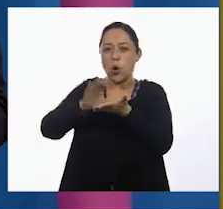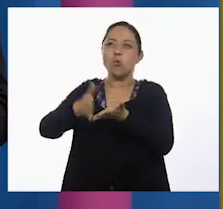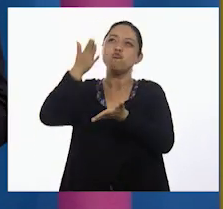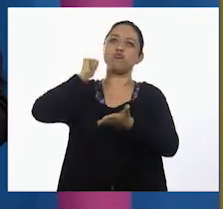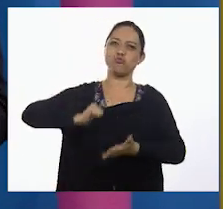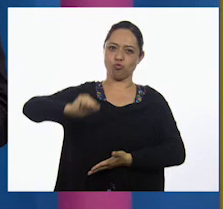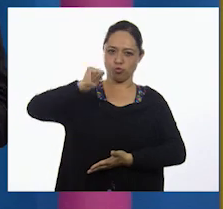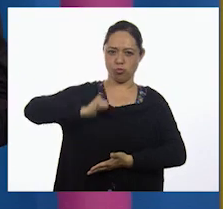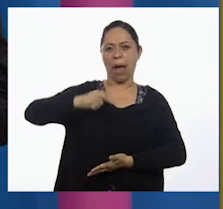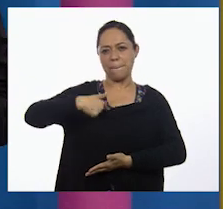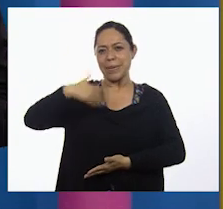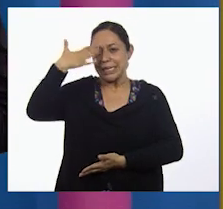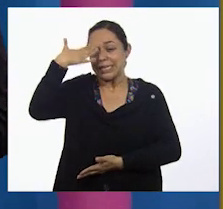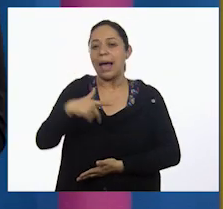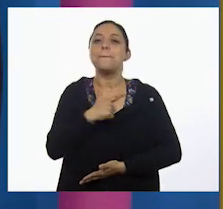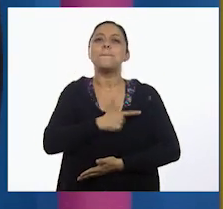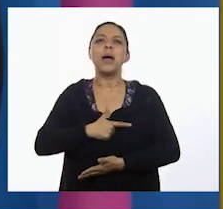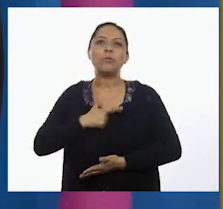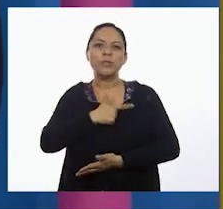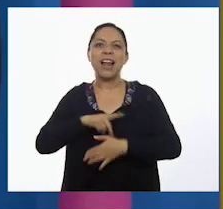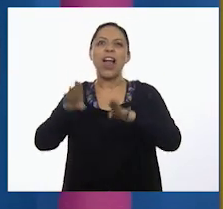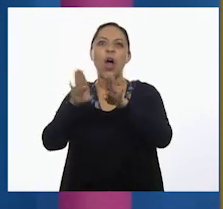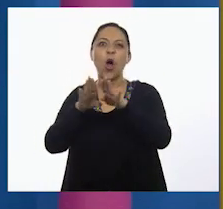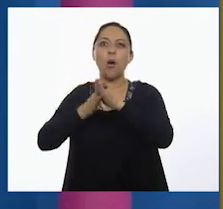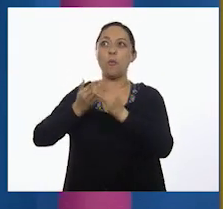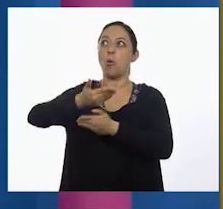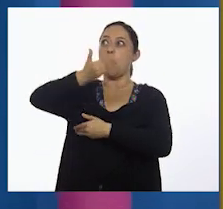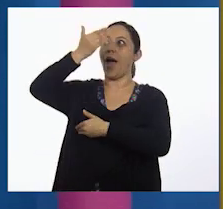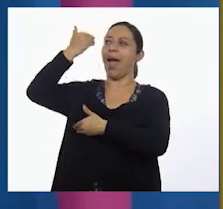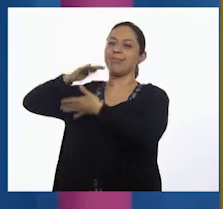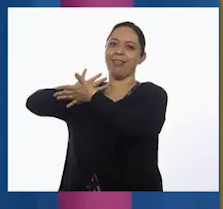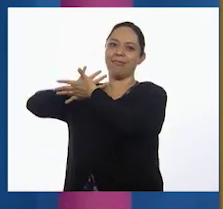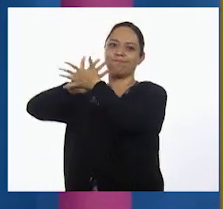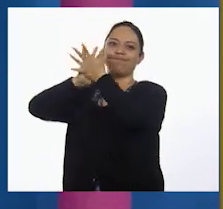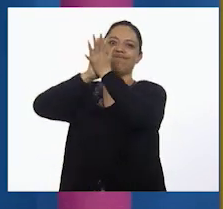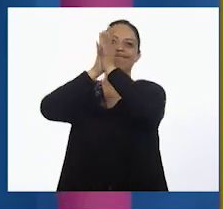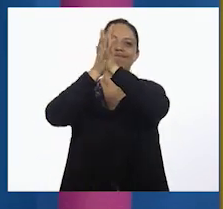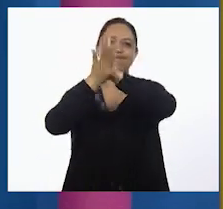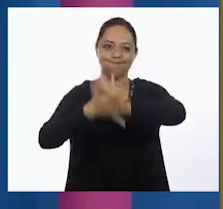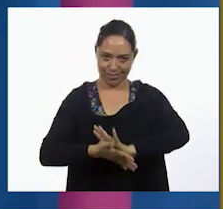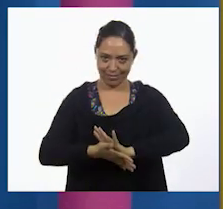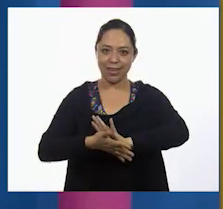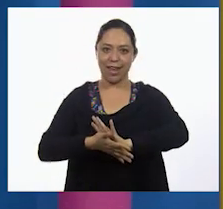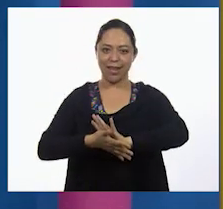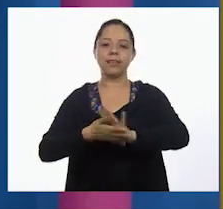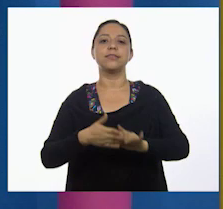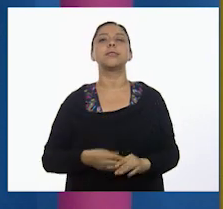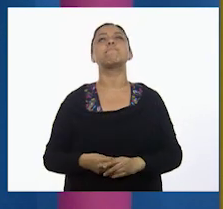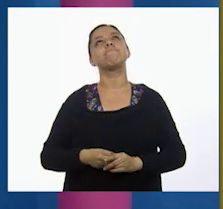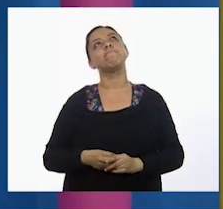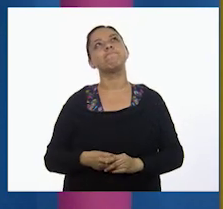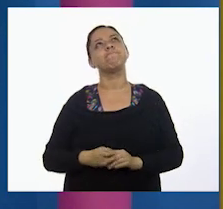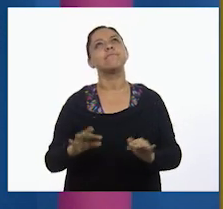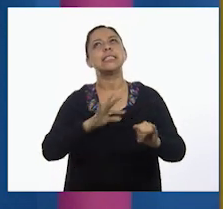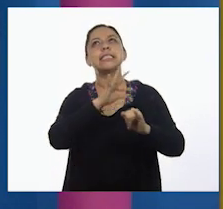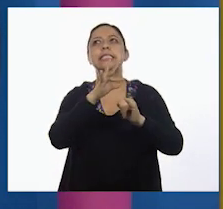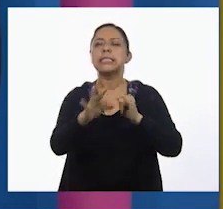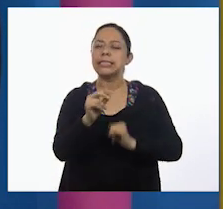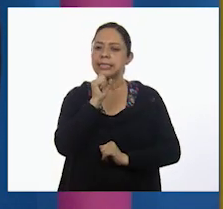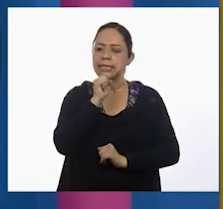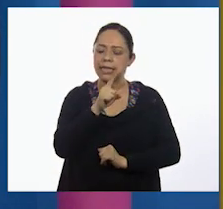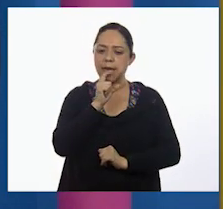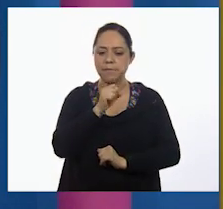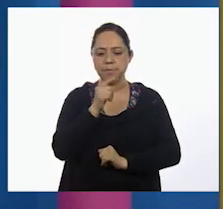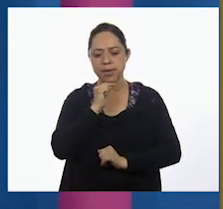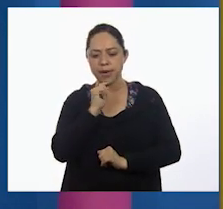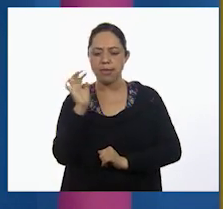me gustaría saber cómo se ha ido transformando a lo largo de los años. Y finalmente, ¿qué podríamos